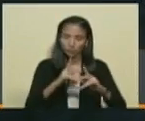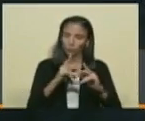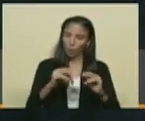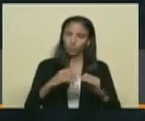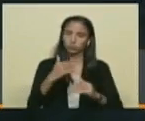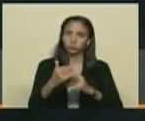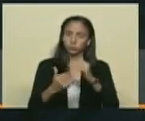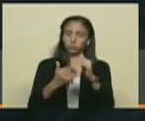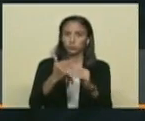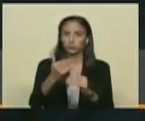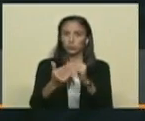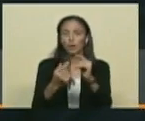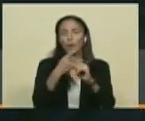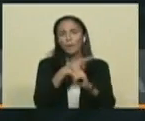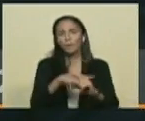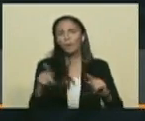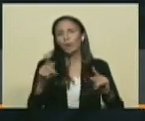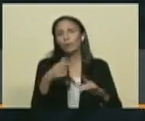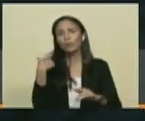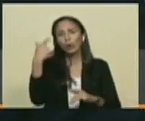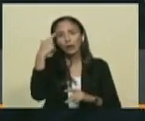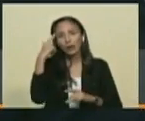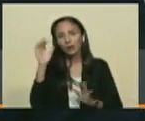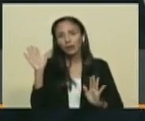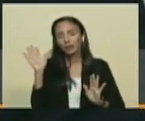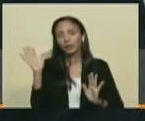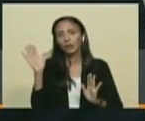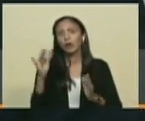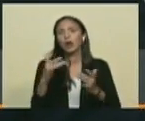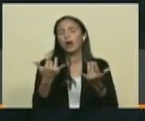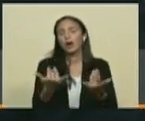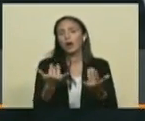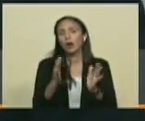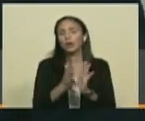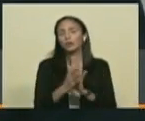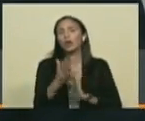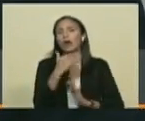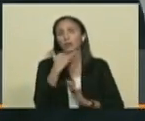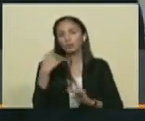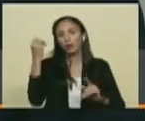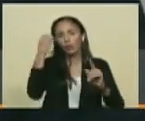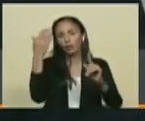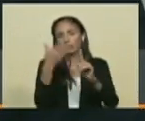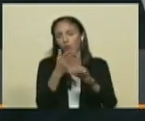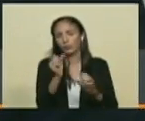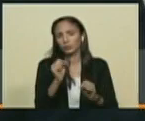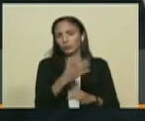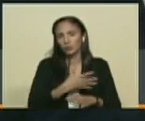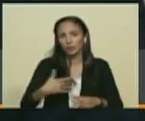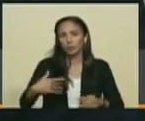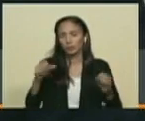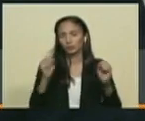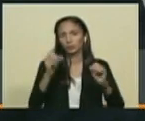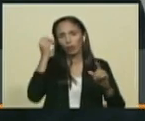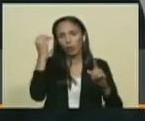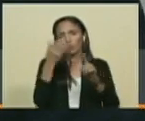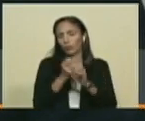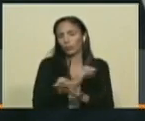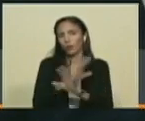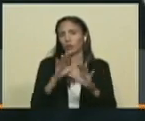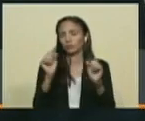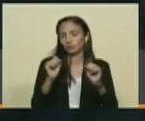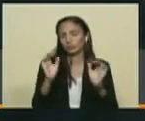pero yo creo que estamos cerca de la meta. Y por eso